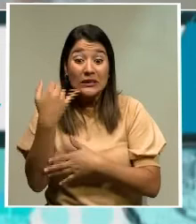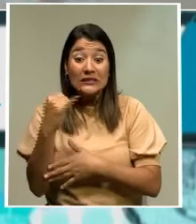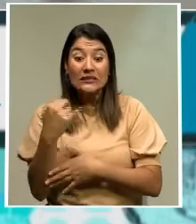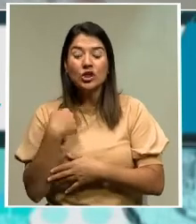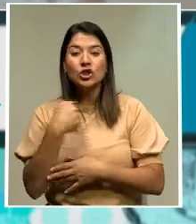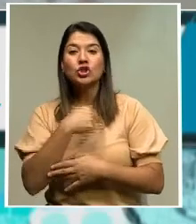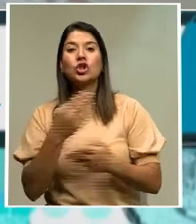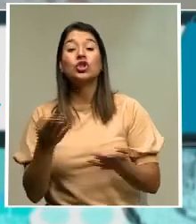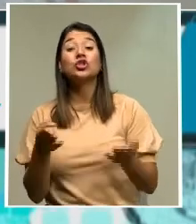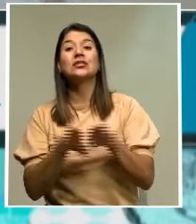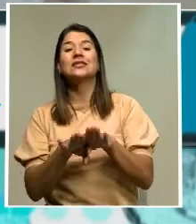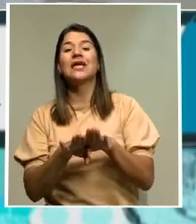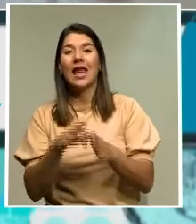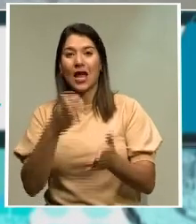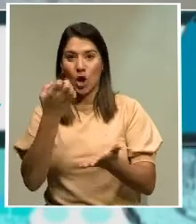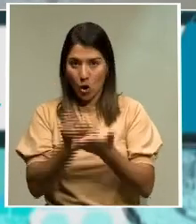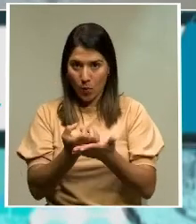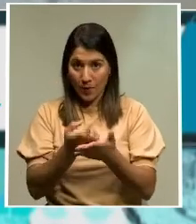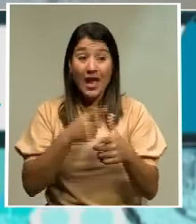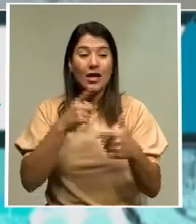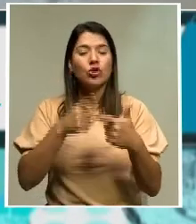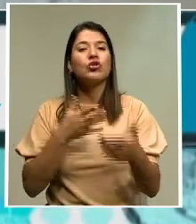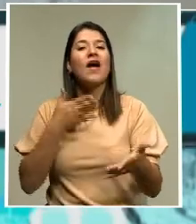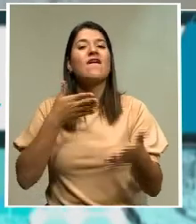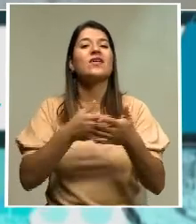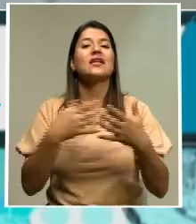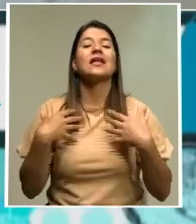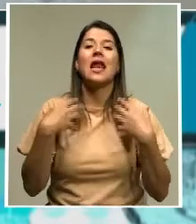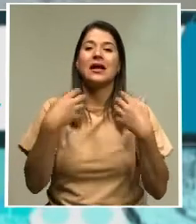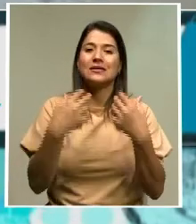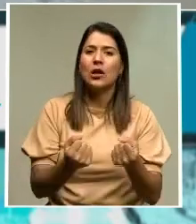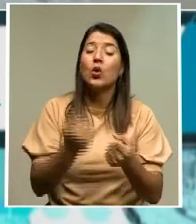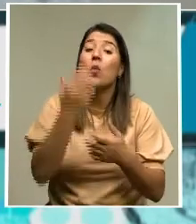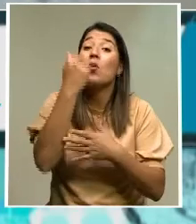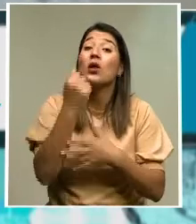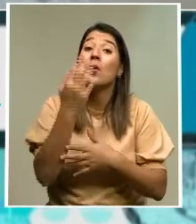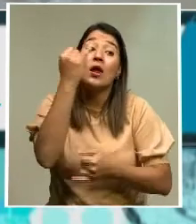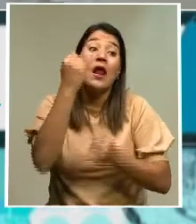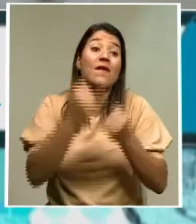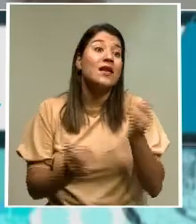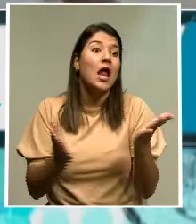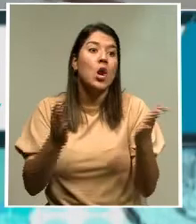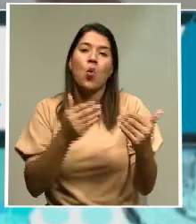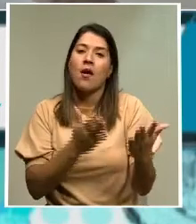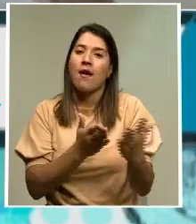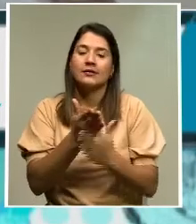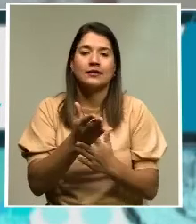eso incide en la salud de la gente, porque finalmente no tiene acceso al trabajo,